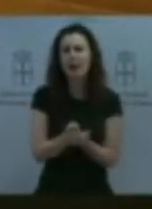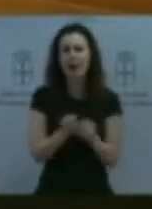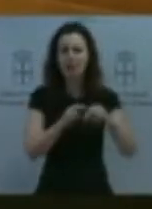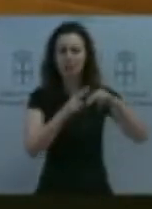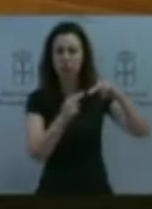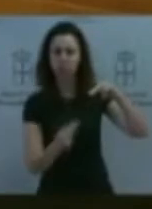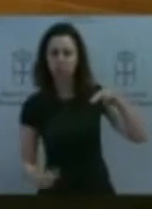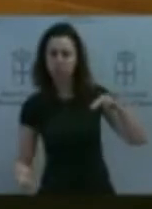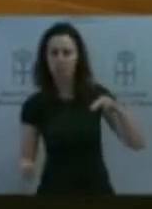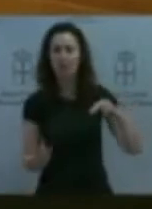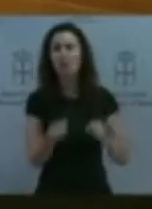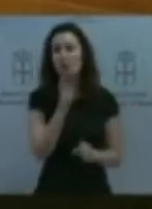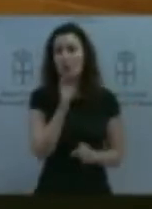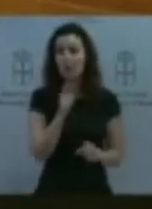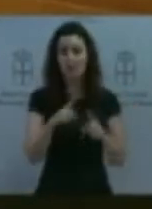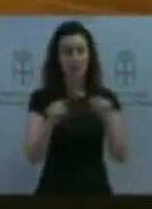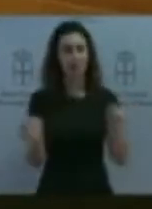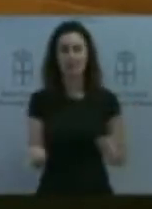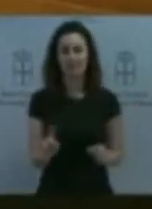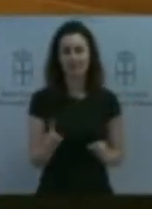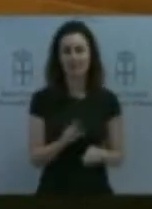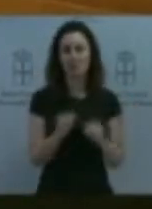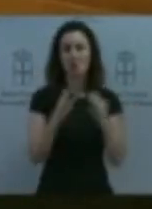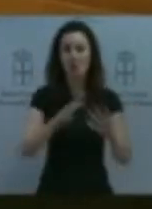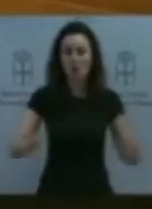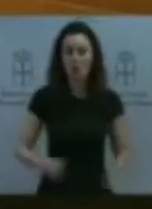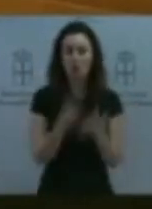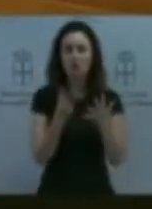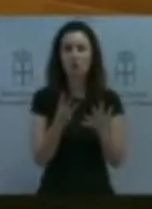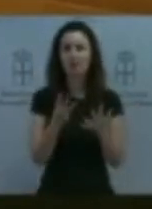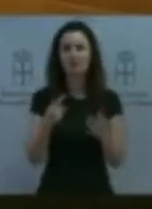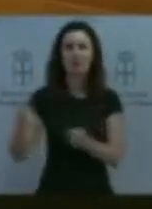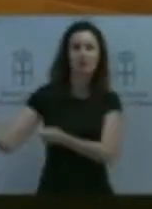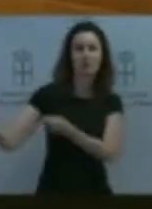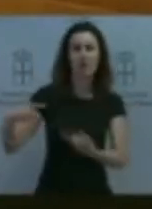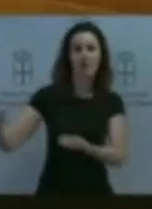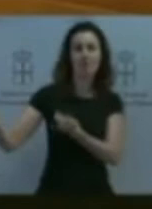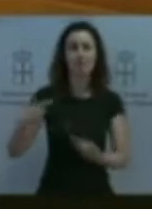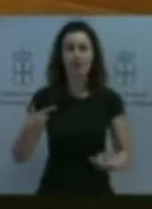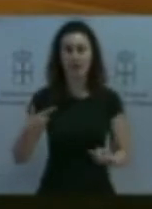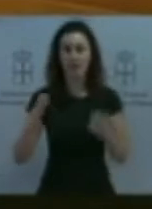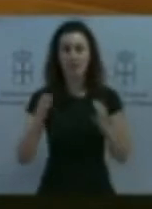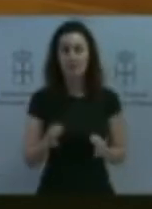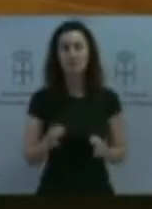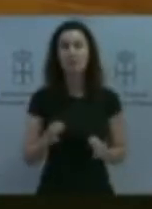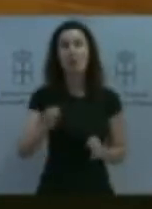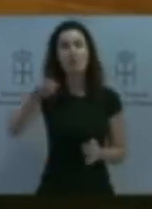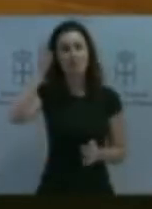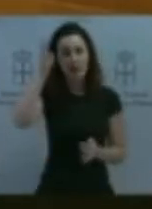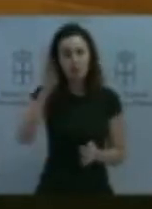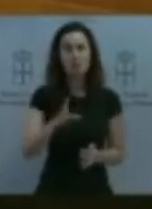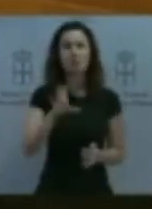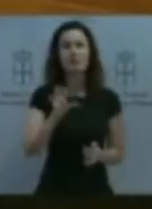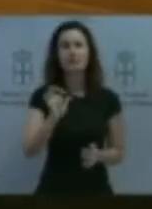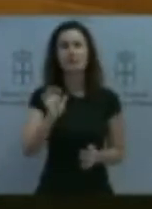exige es de más de 8 horas y se están trayendo buceadores de Senegal y de Perú con nombres y apellidos. Os conoce la gente que está en la zona de Asturias. Esto es una absoluta